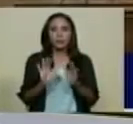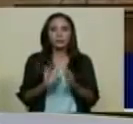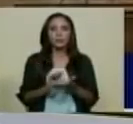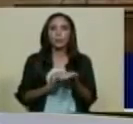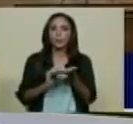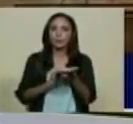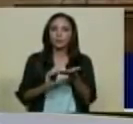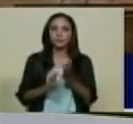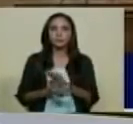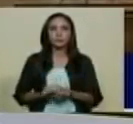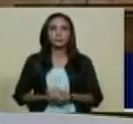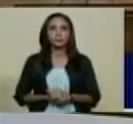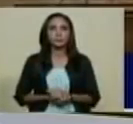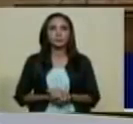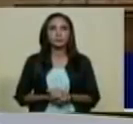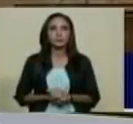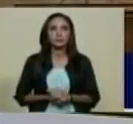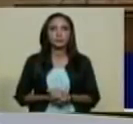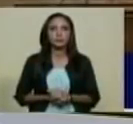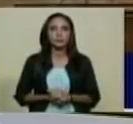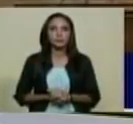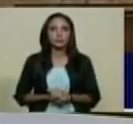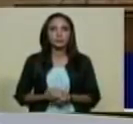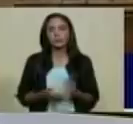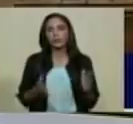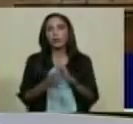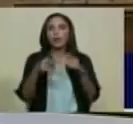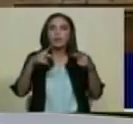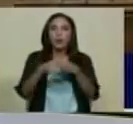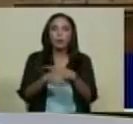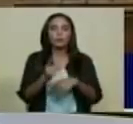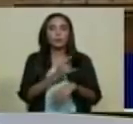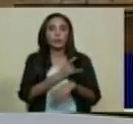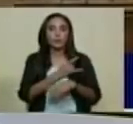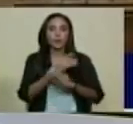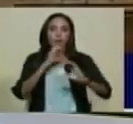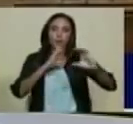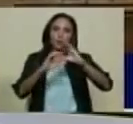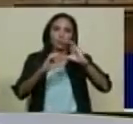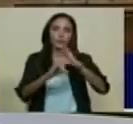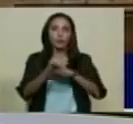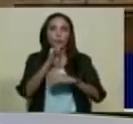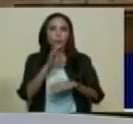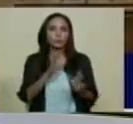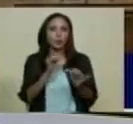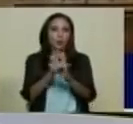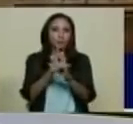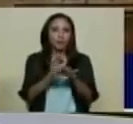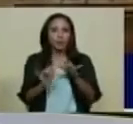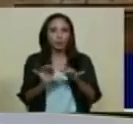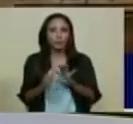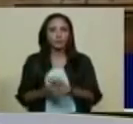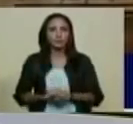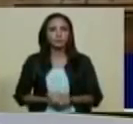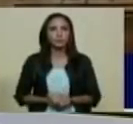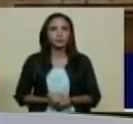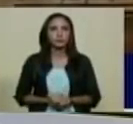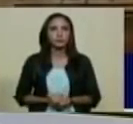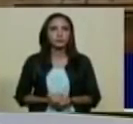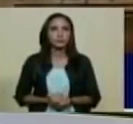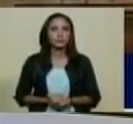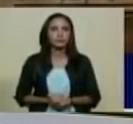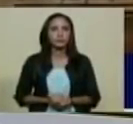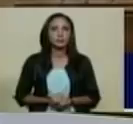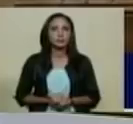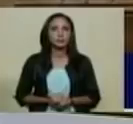Universidad Nacional Experimental de las Telecomunicaciones y la Informática, la Universidad de las